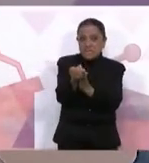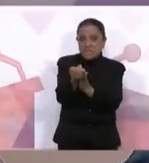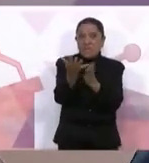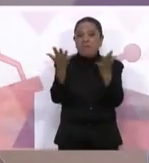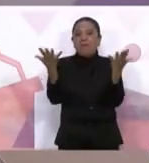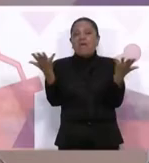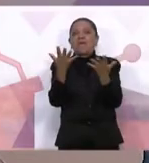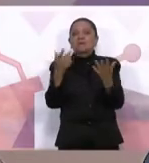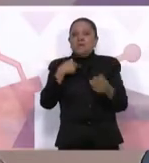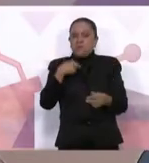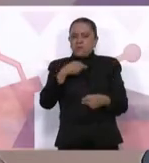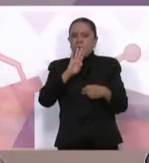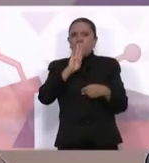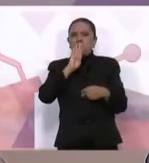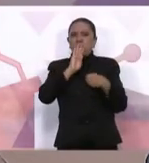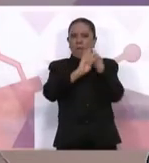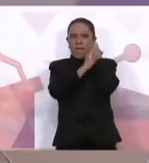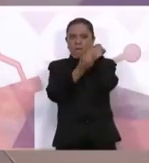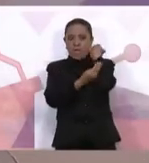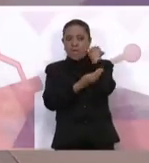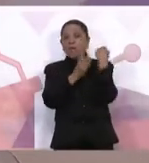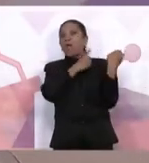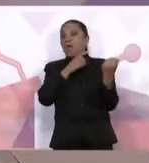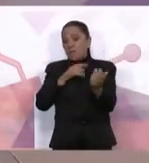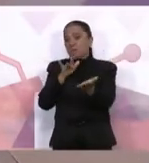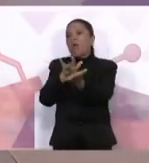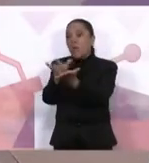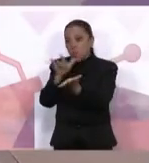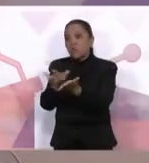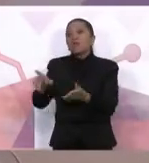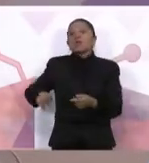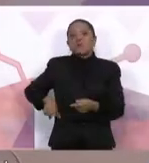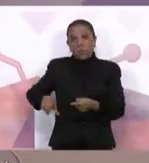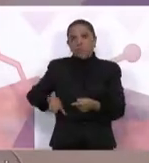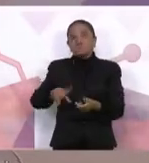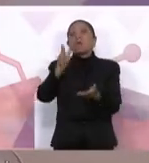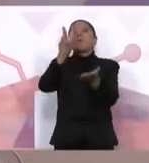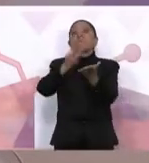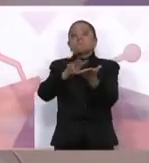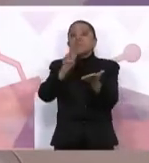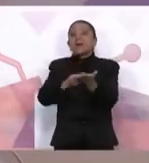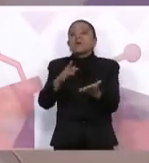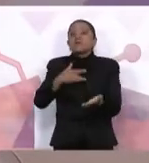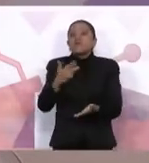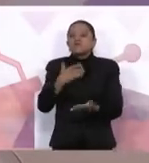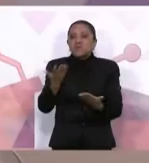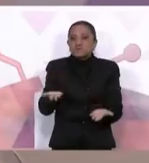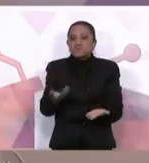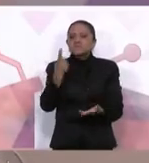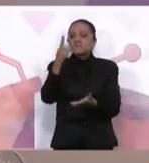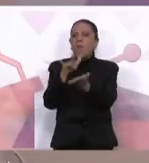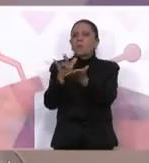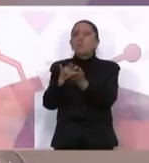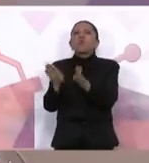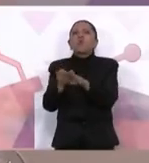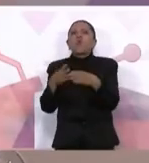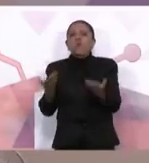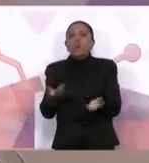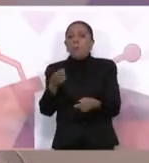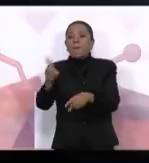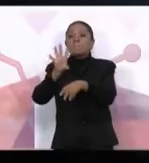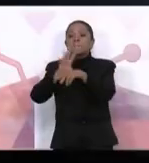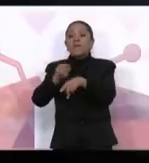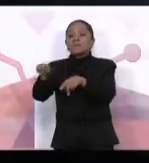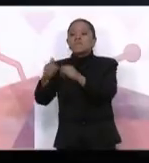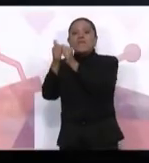deberán ser apoyadas por el estado es valioso considerarlo así un apoyo que pueda permitir que se quede en su casa cuidando